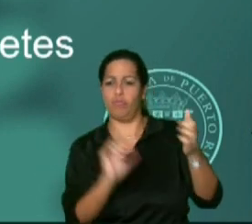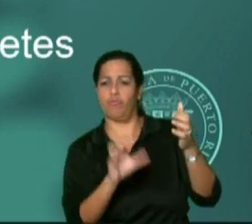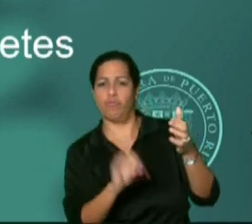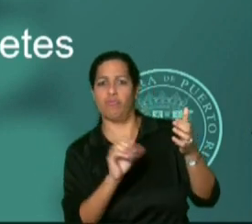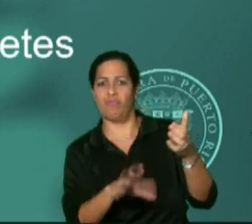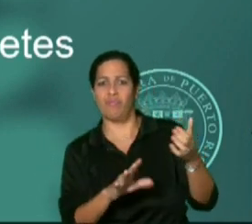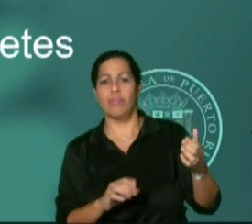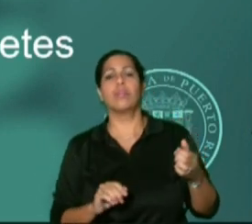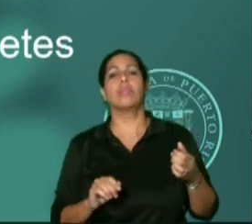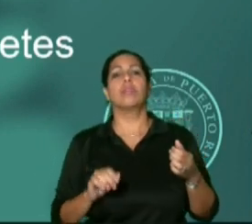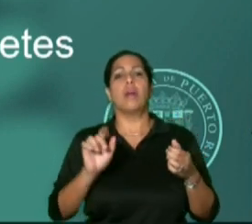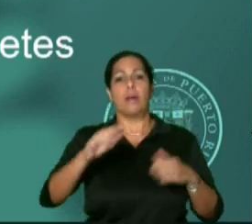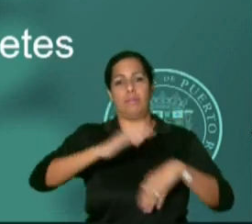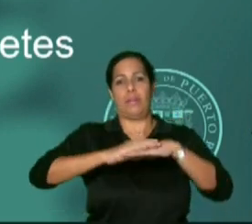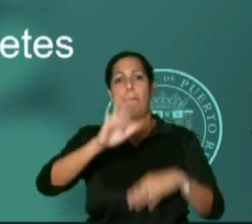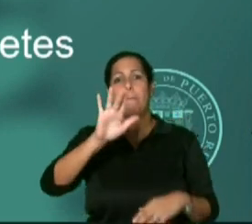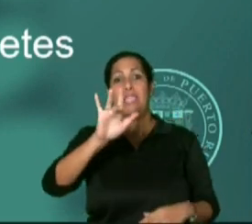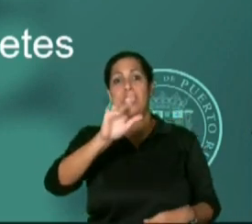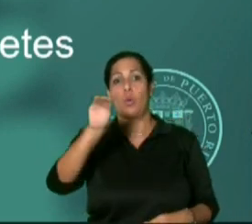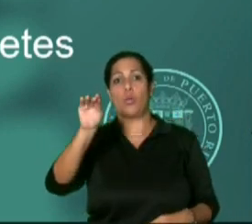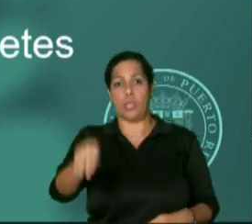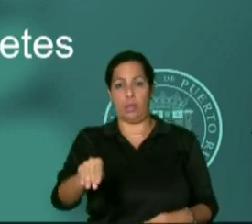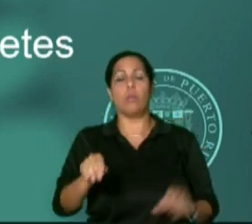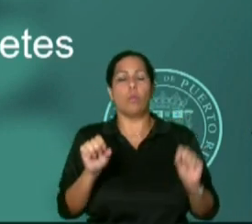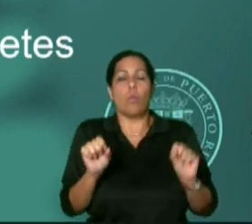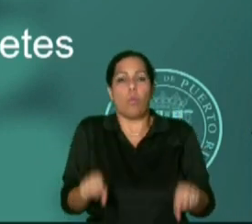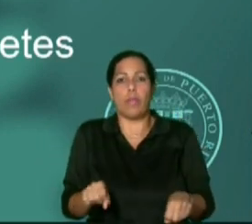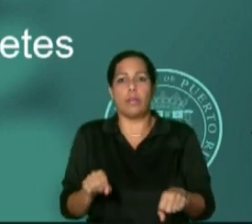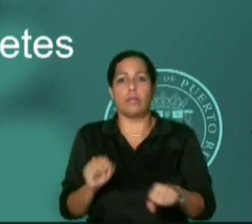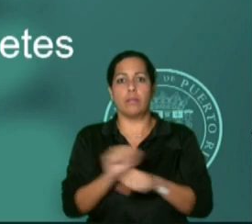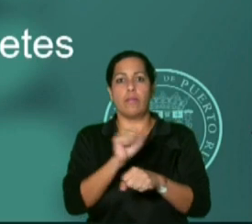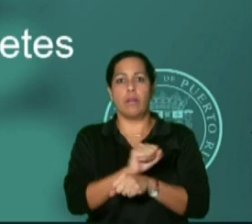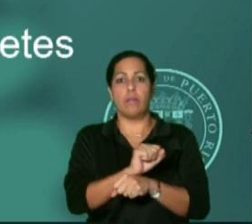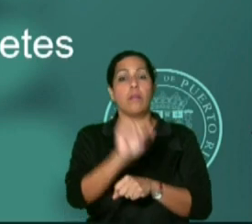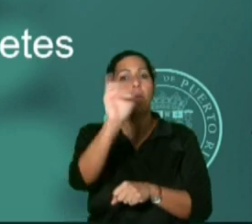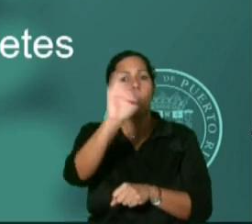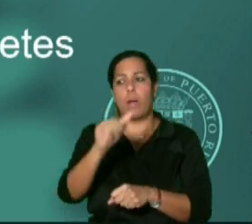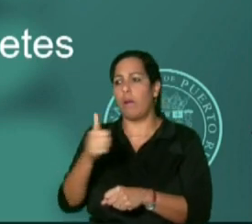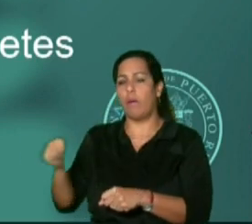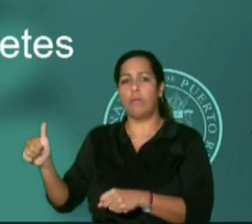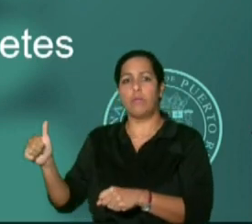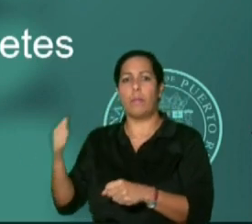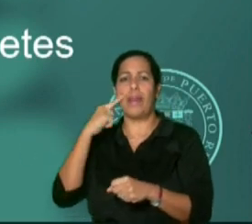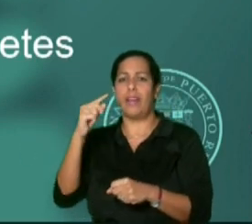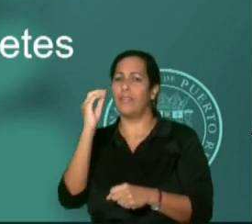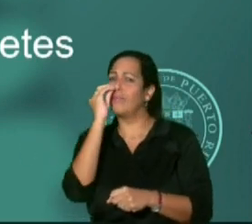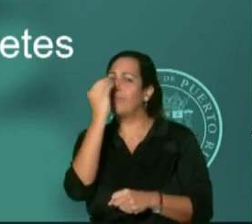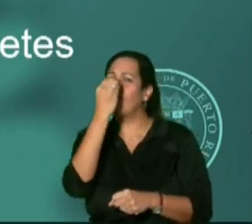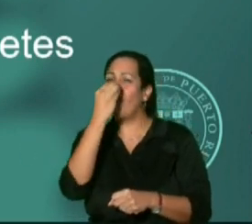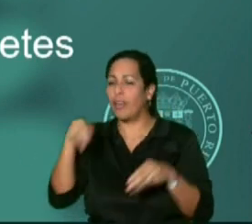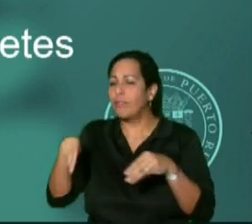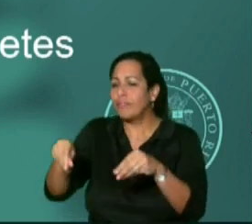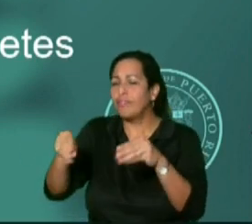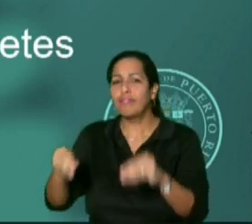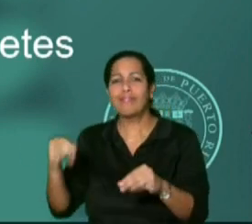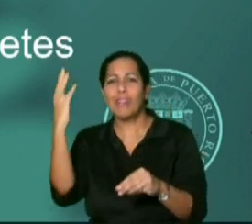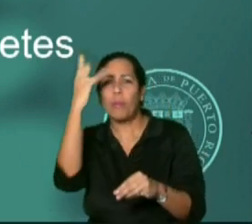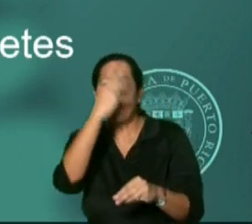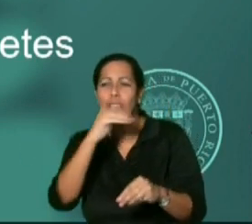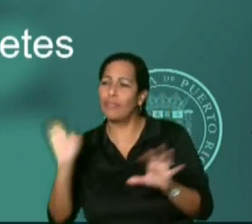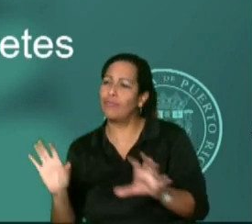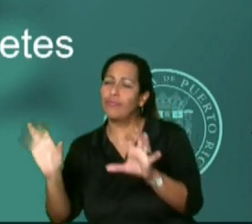del 25% de la capacidad, al igual que los negocios dedicados a la agricultura ornamental.